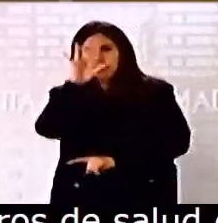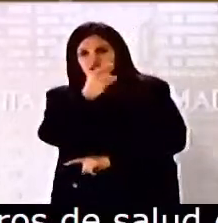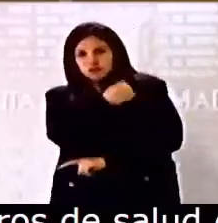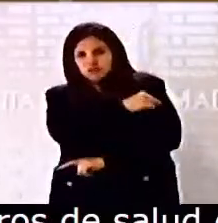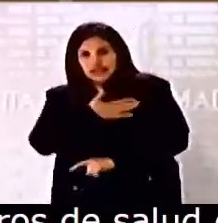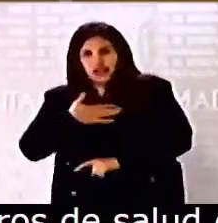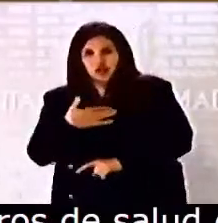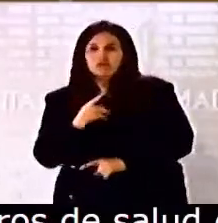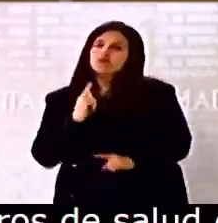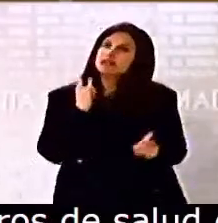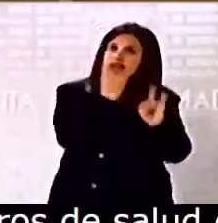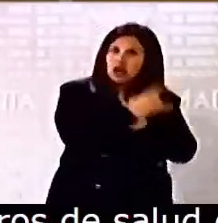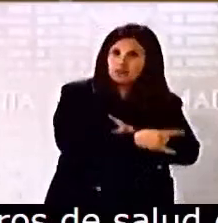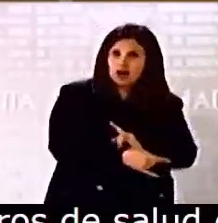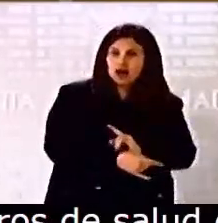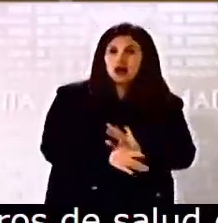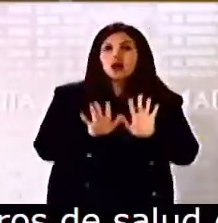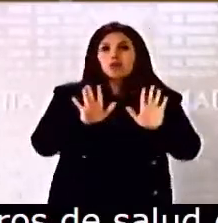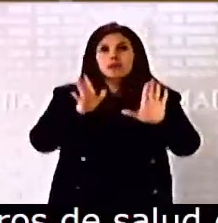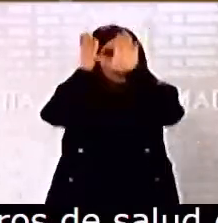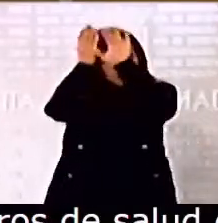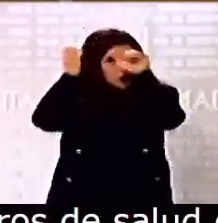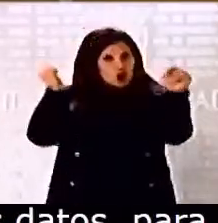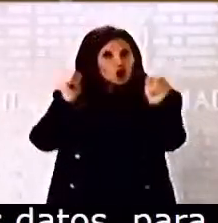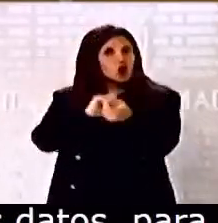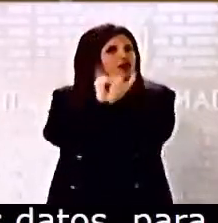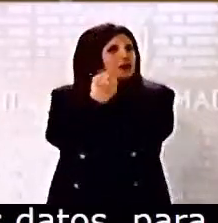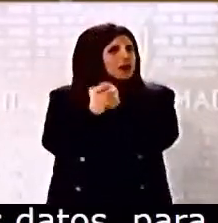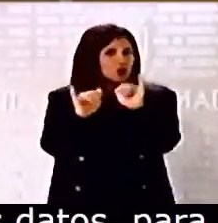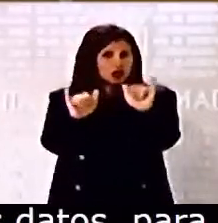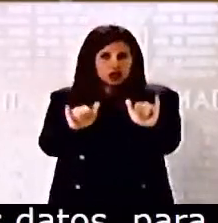cosas, pero el protocolo no ha cambiado en absoluto.